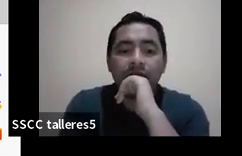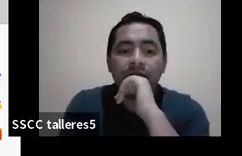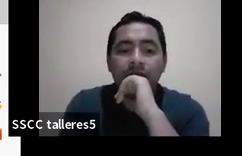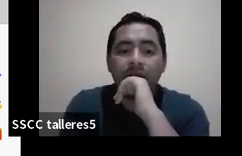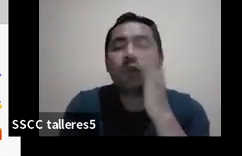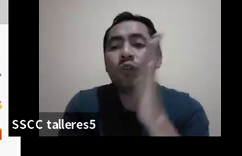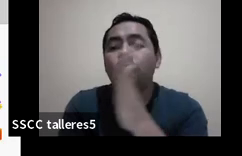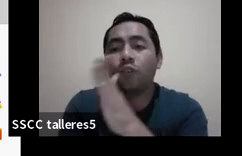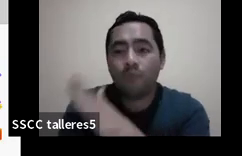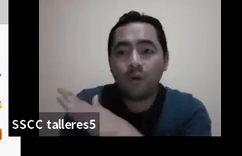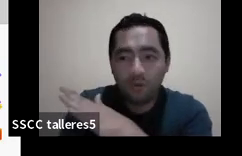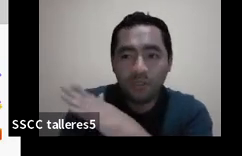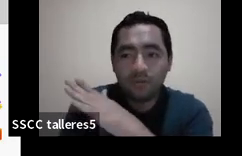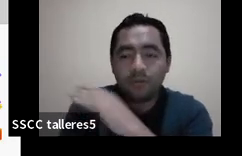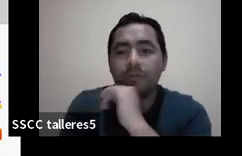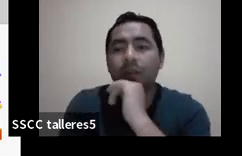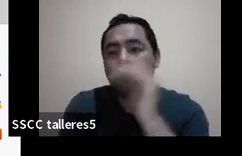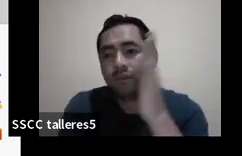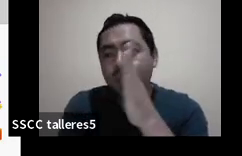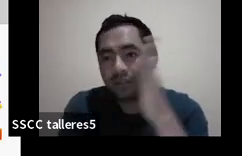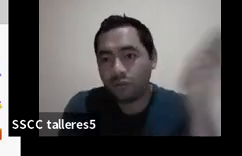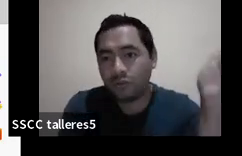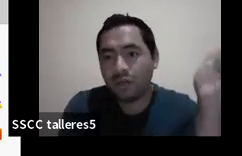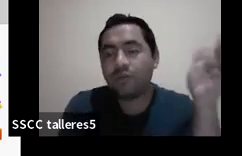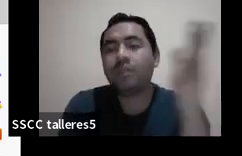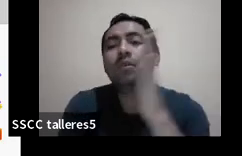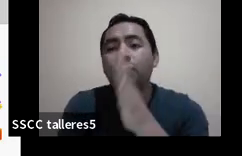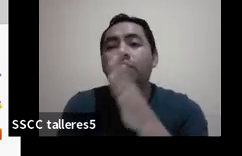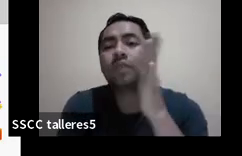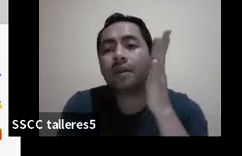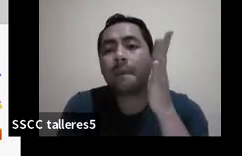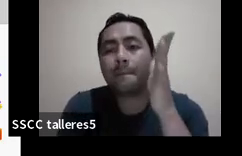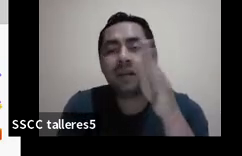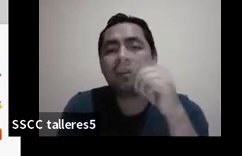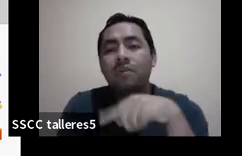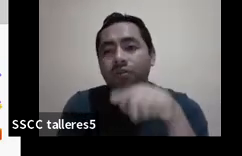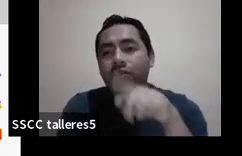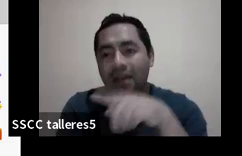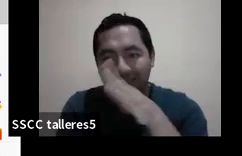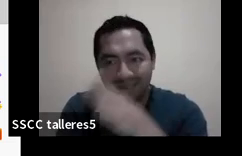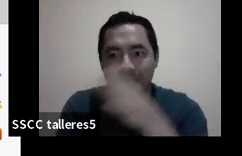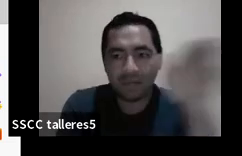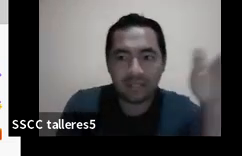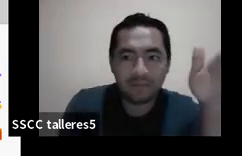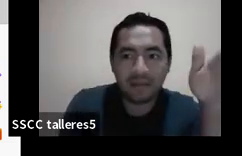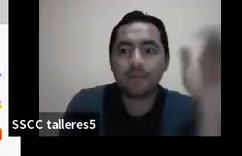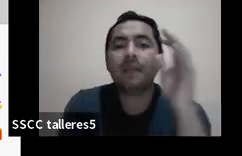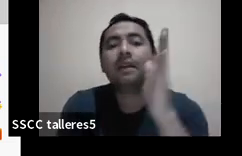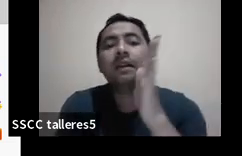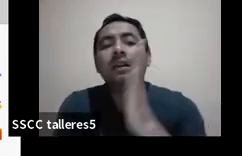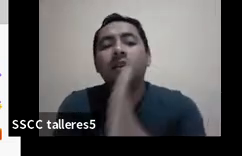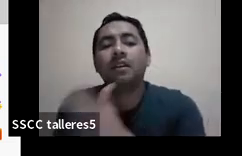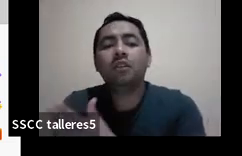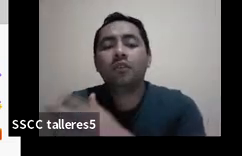Sigamos. Ahora vamos con los sordos postlocutivos, ¿ya? Entonces, nuevamente, sordos prelocutivos, sordos que pierden la audición antes de aprender a